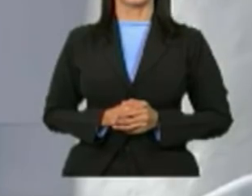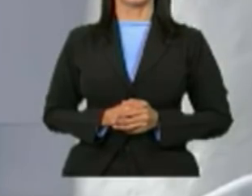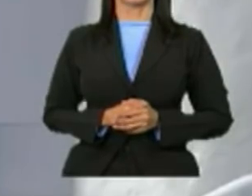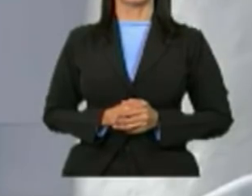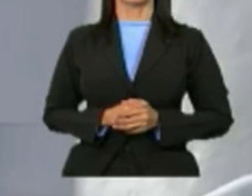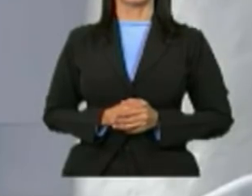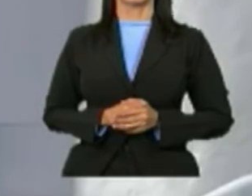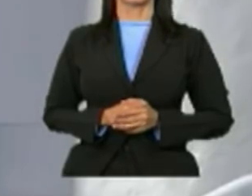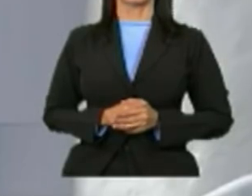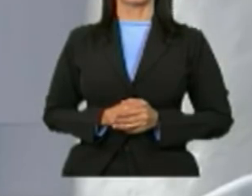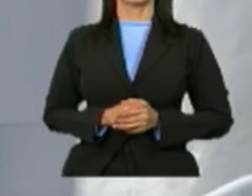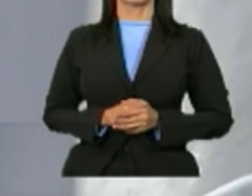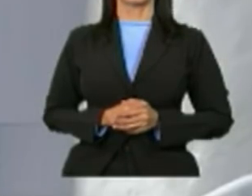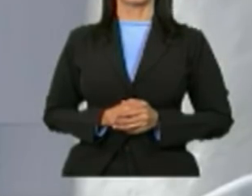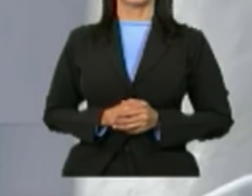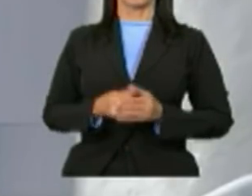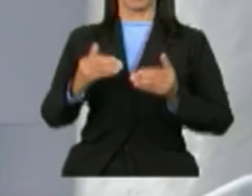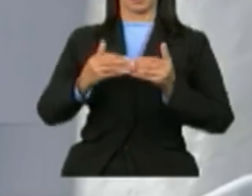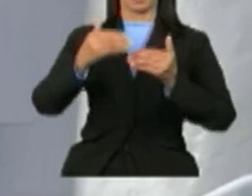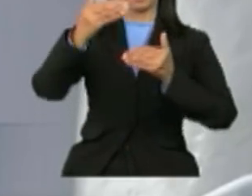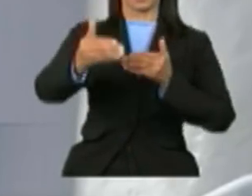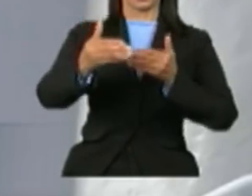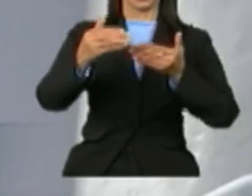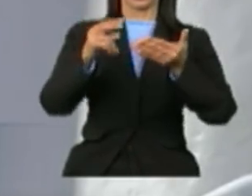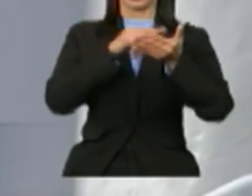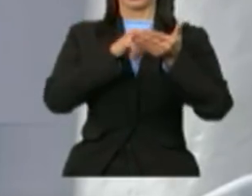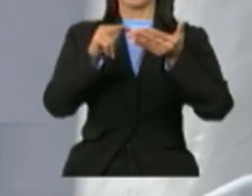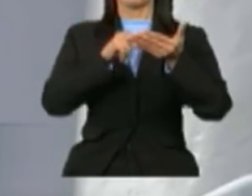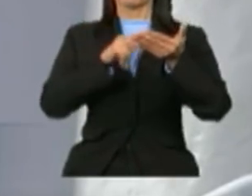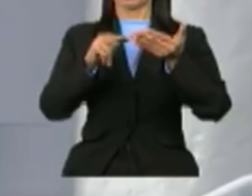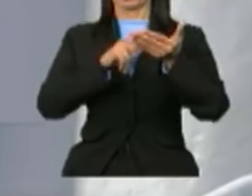Paso a leer